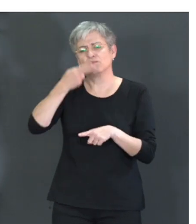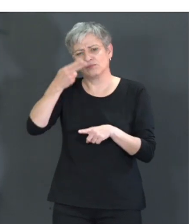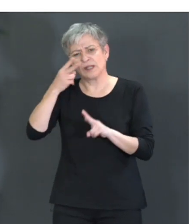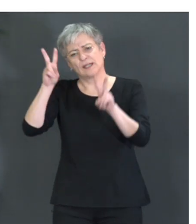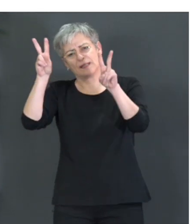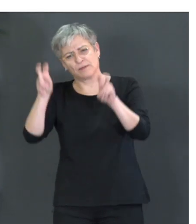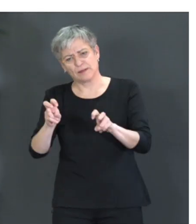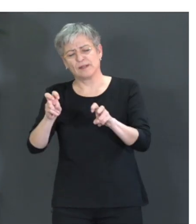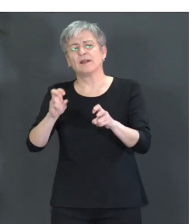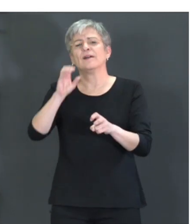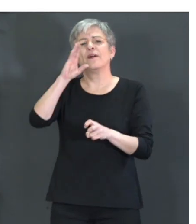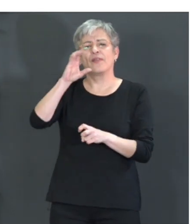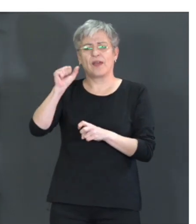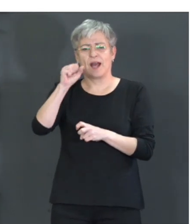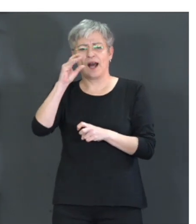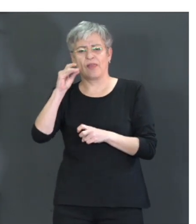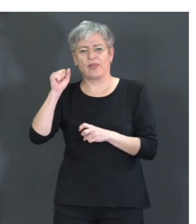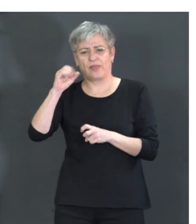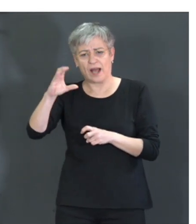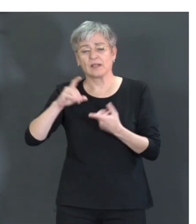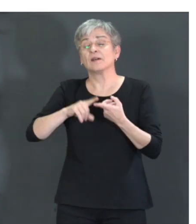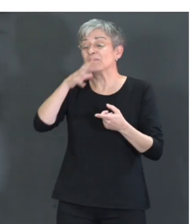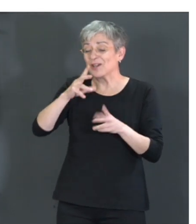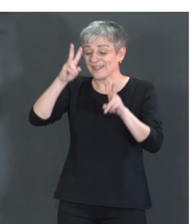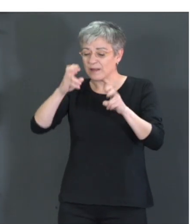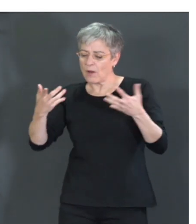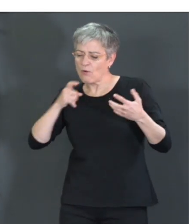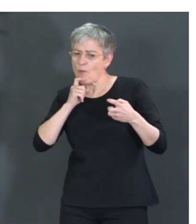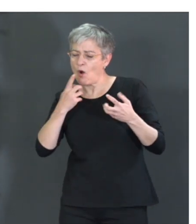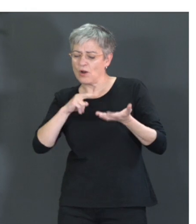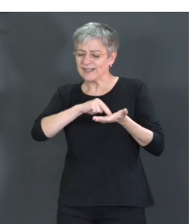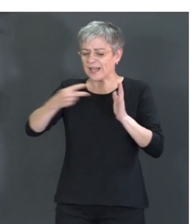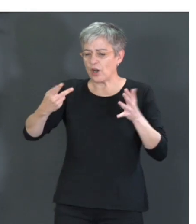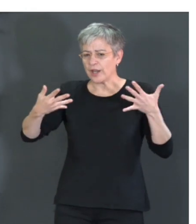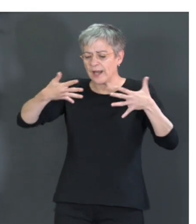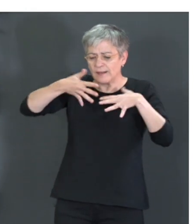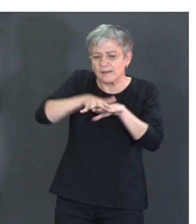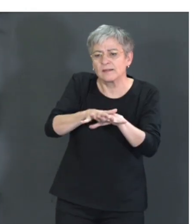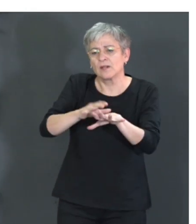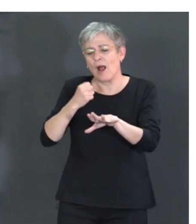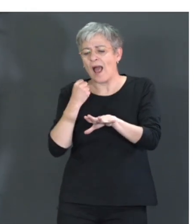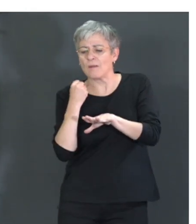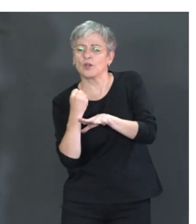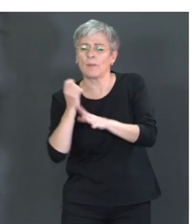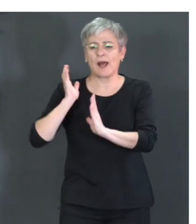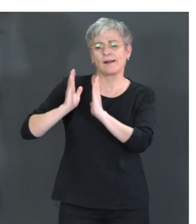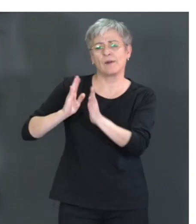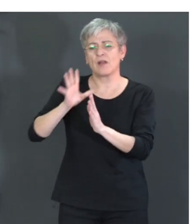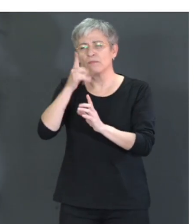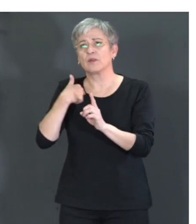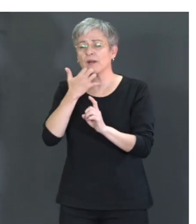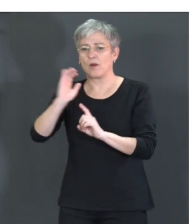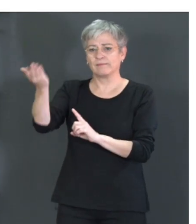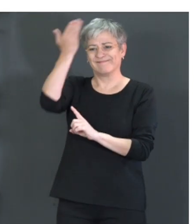nombre del CEADAC sobre cómo están integrando la tecnología como apoyo en el proceso de rehabilitación del daño